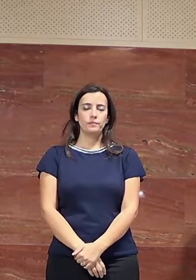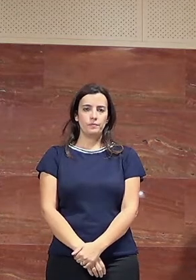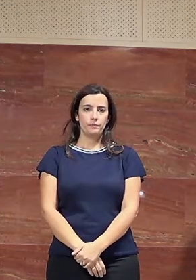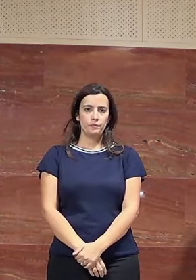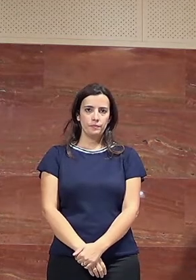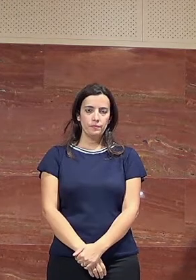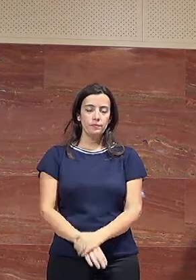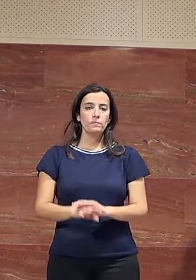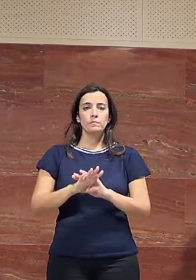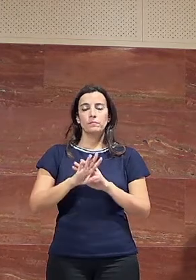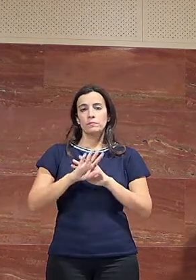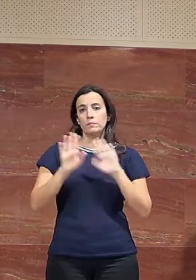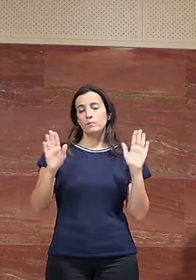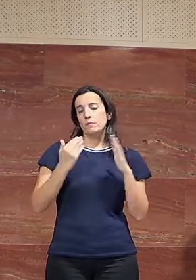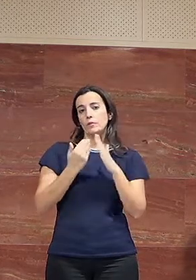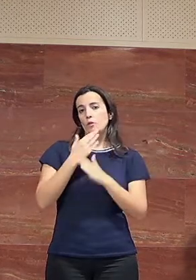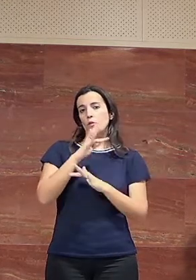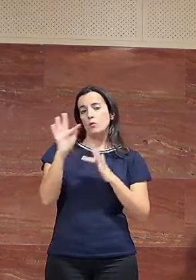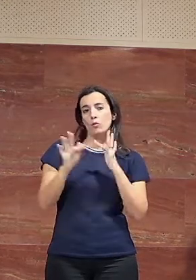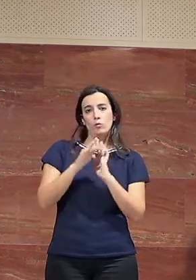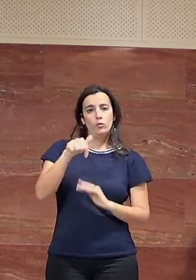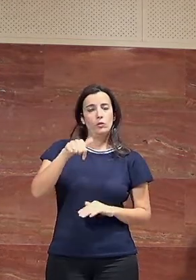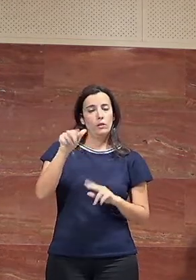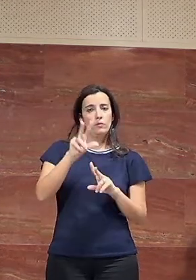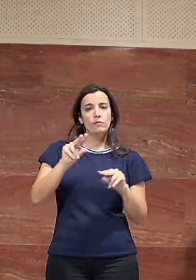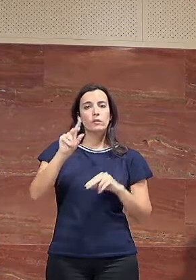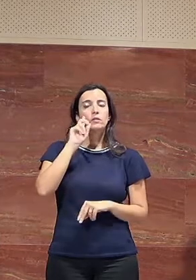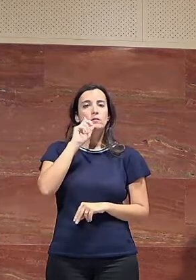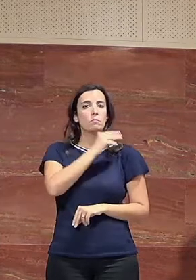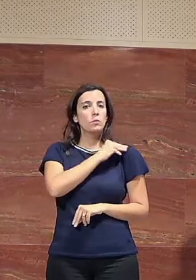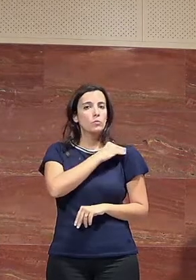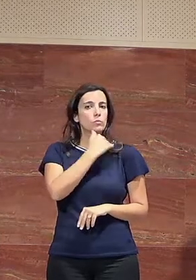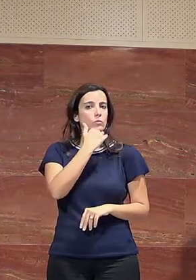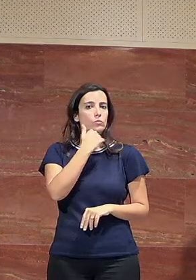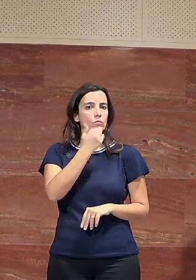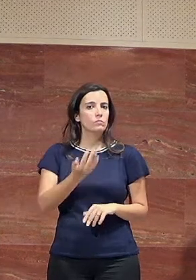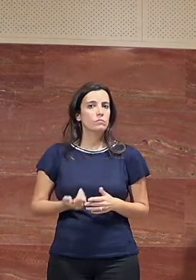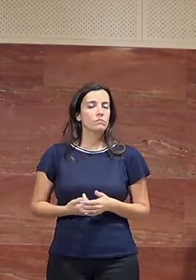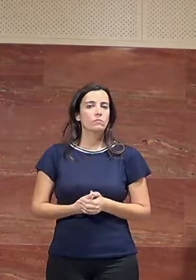Muy bien, pues con esto terminamos la jornada de hoy. No sé si queréis hacer alguna pregunta